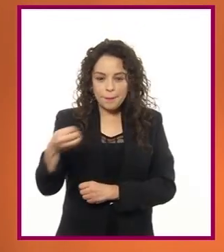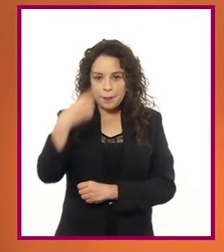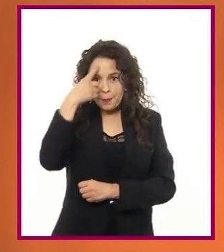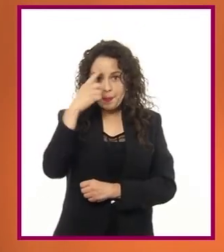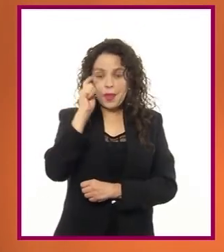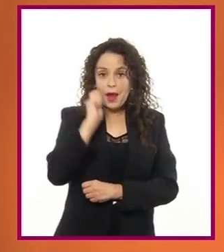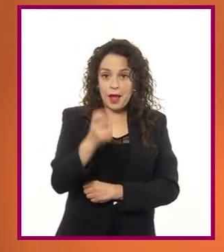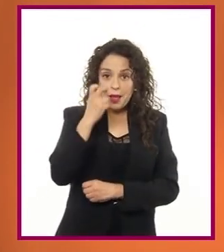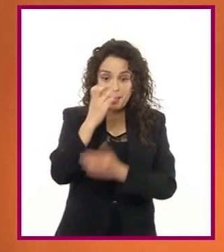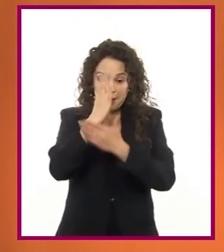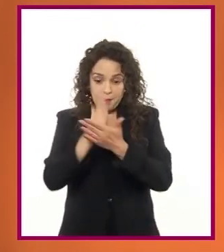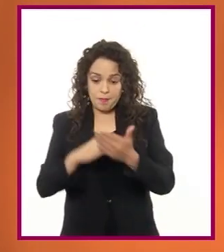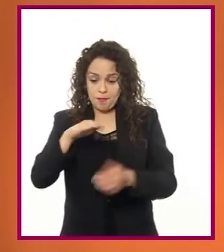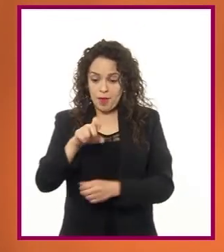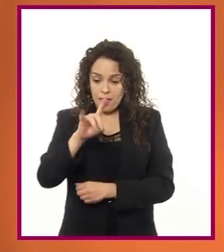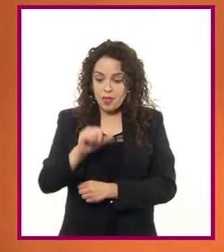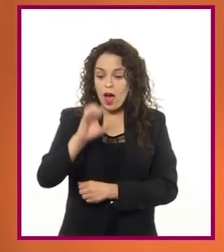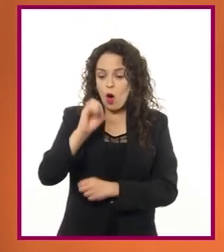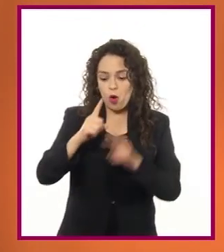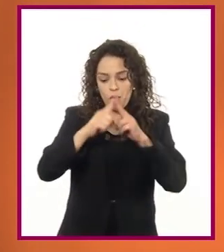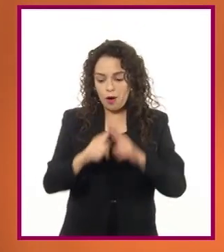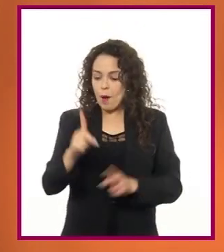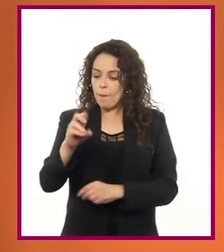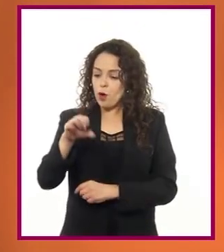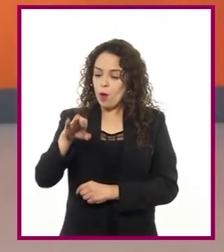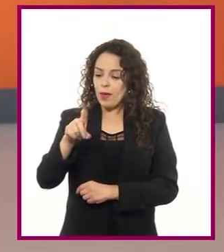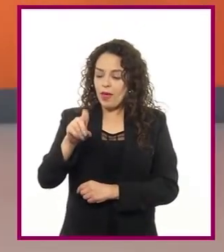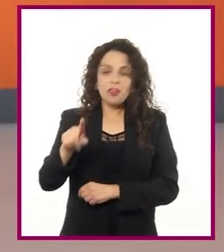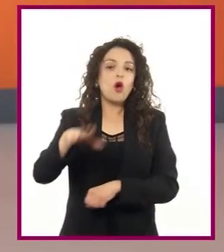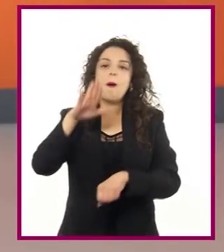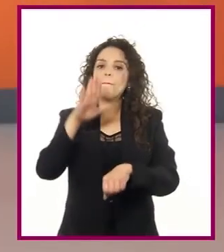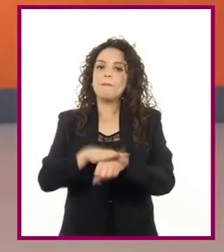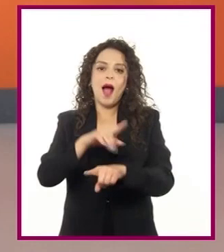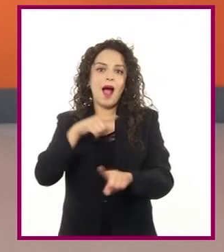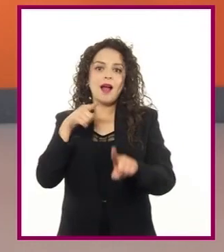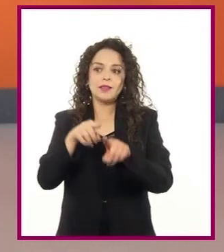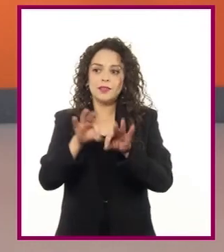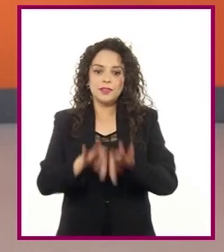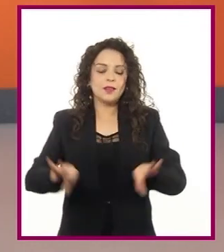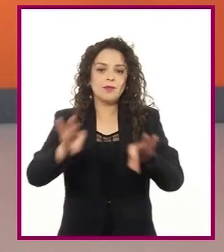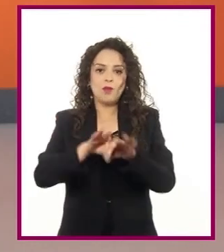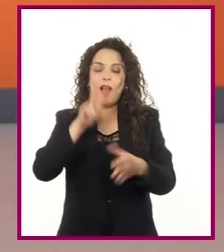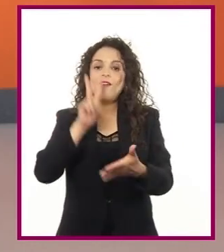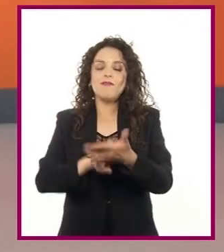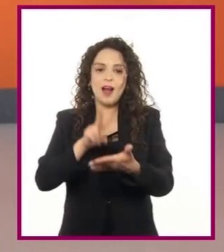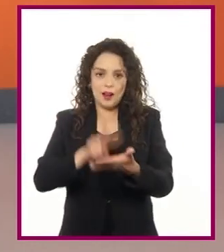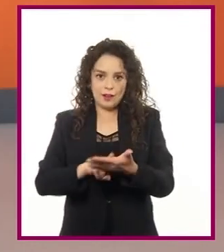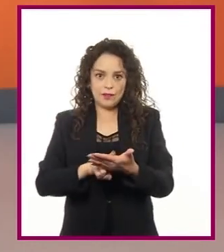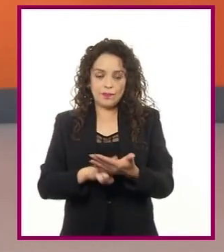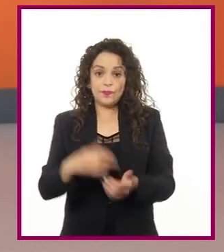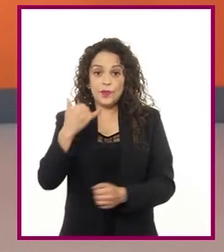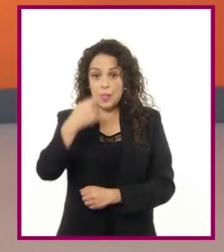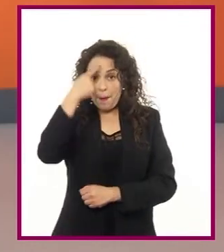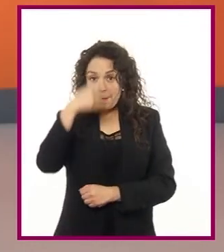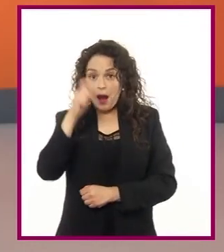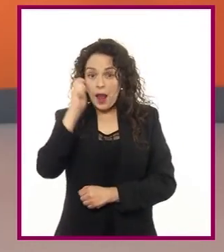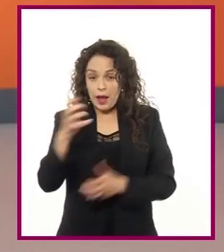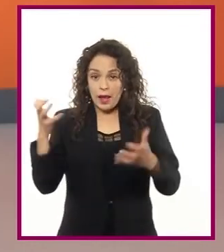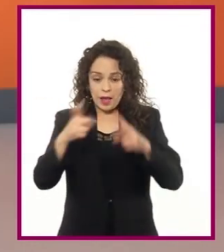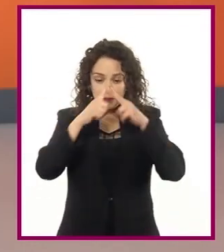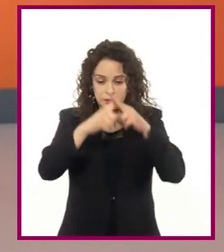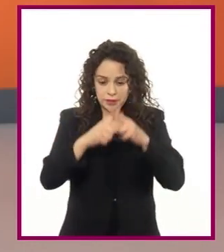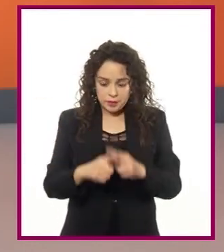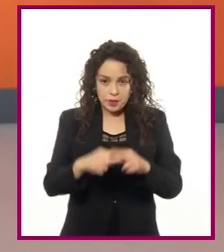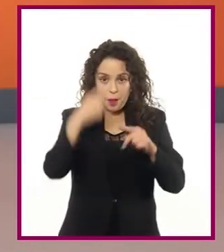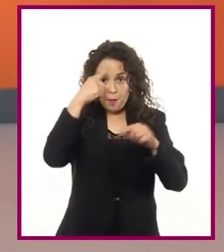o promedio es el valor más representativo. Además, para hacer cálculos estadísticos o